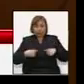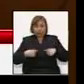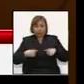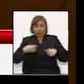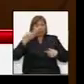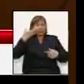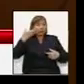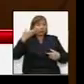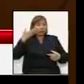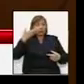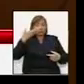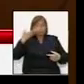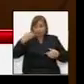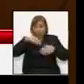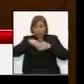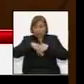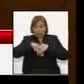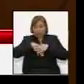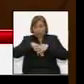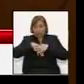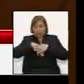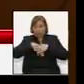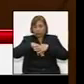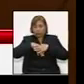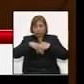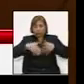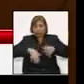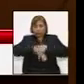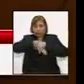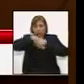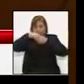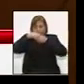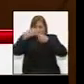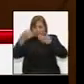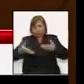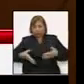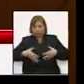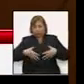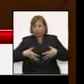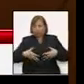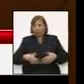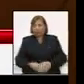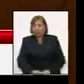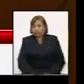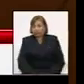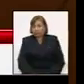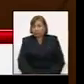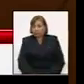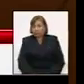color blanco, que lo llevo dentro del polo, no en la parte externa. Ya, ¿y